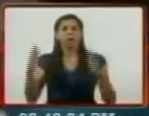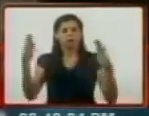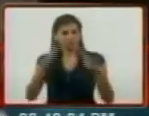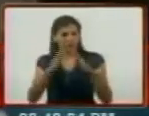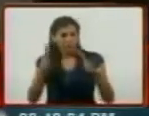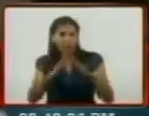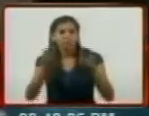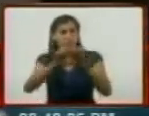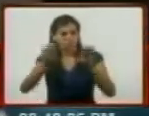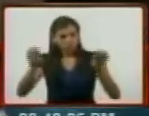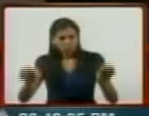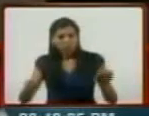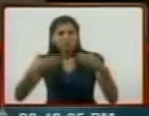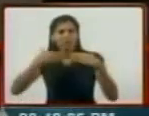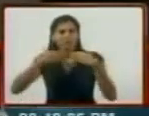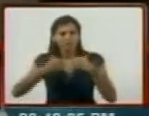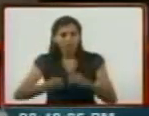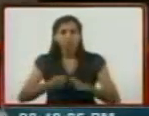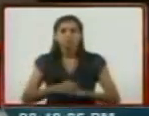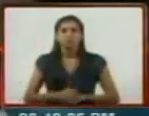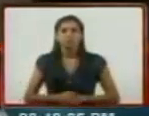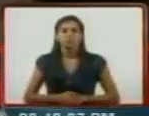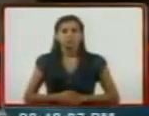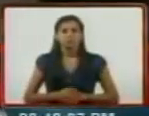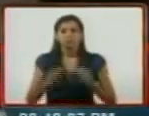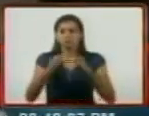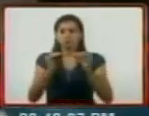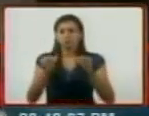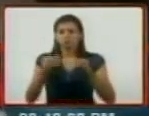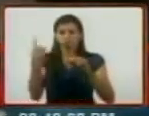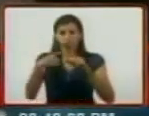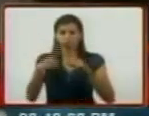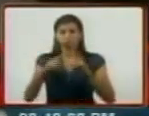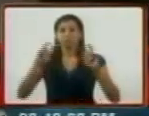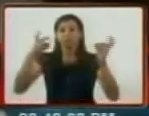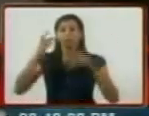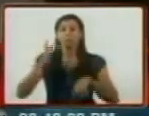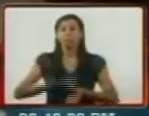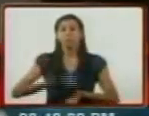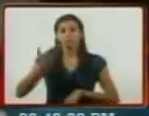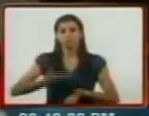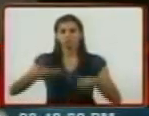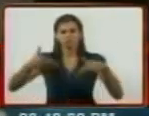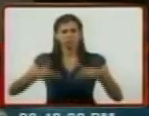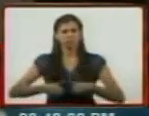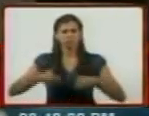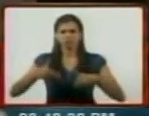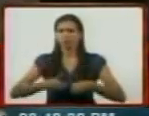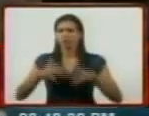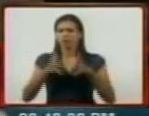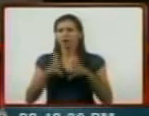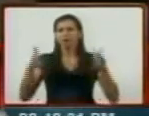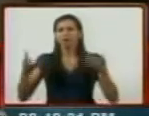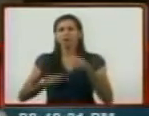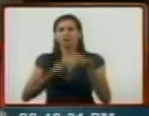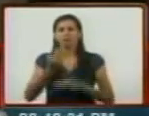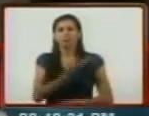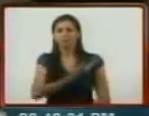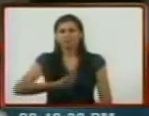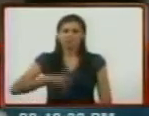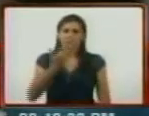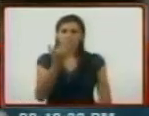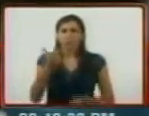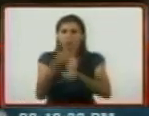la educación, está la salud, todos los sectores esenciales para el país. Un gran esfuerzo que está haciendo el presidente Maduro, el gobierno